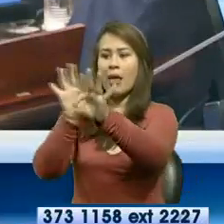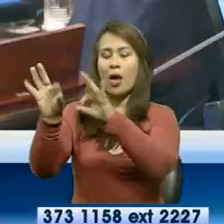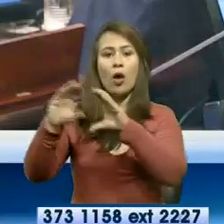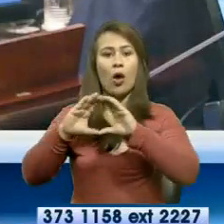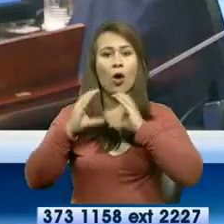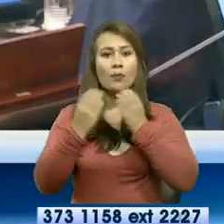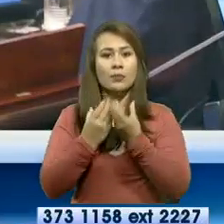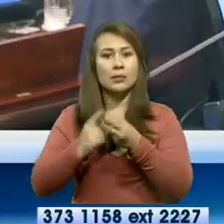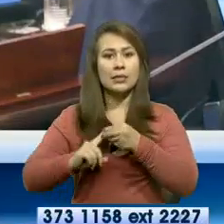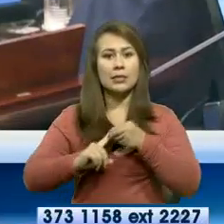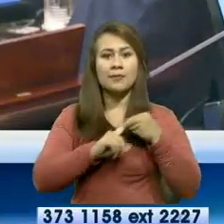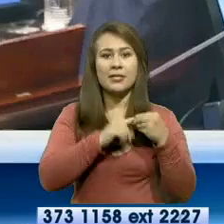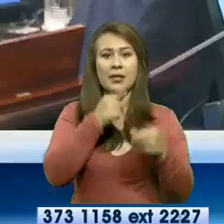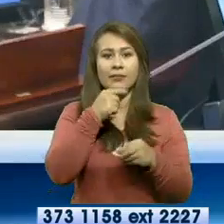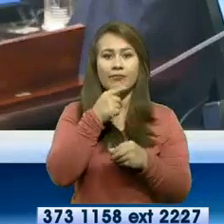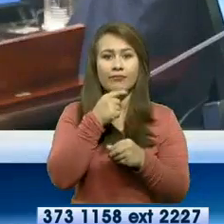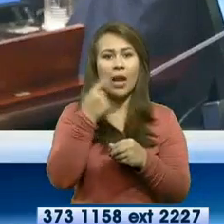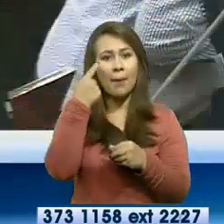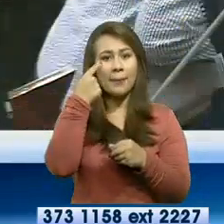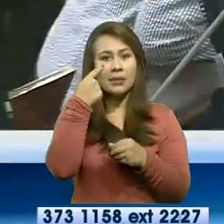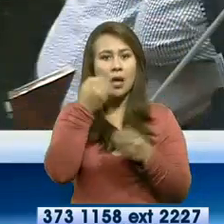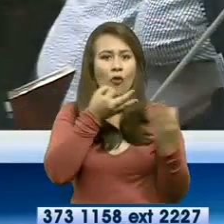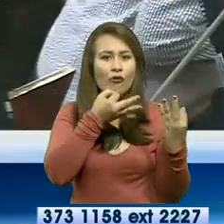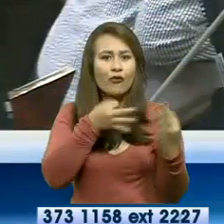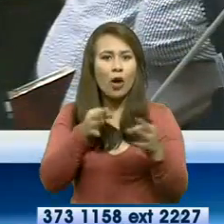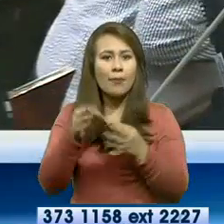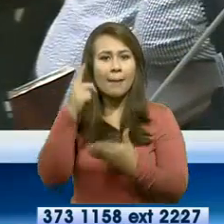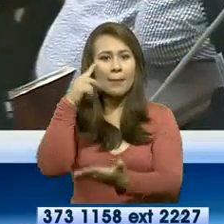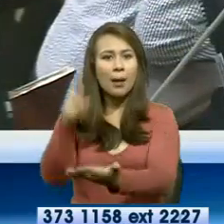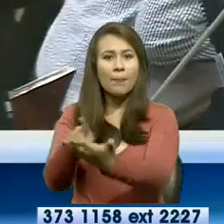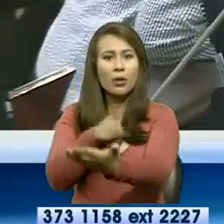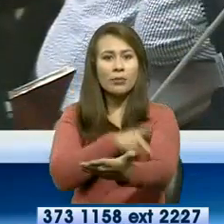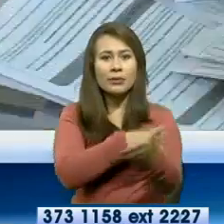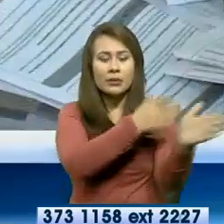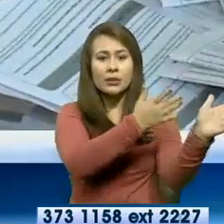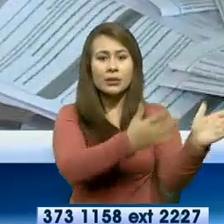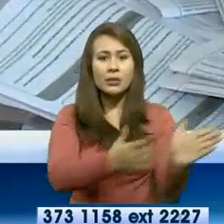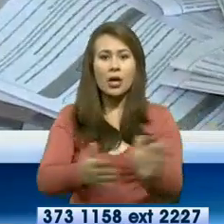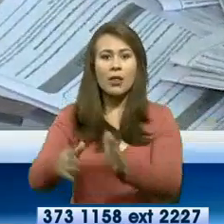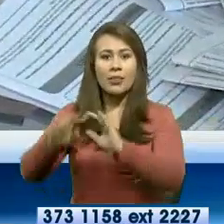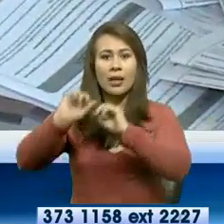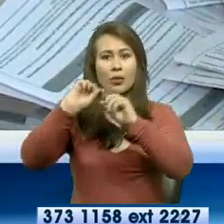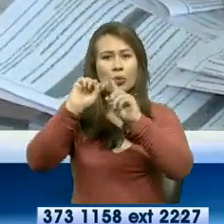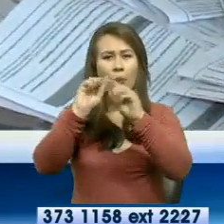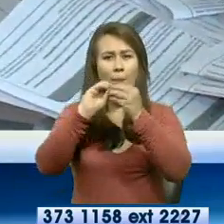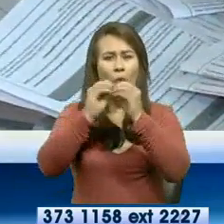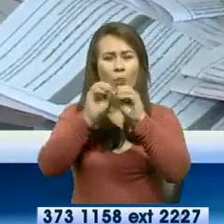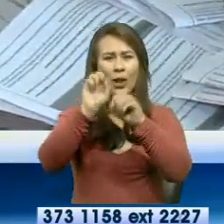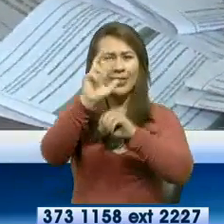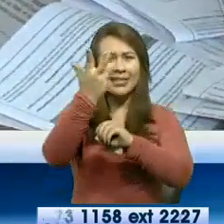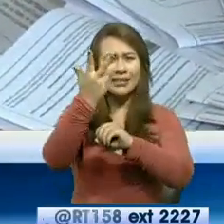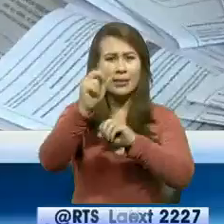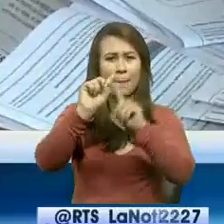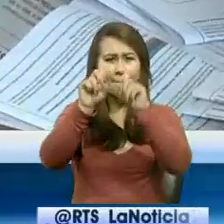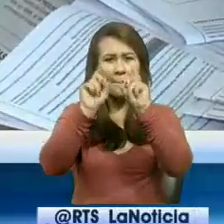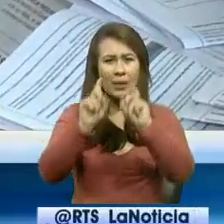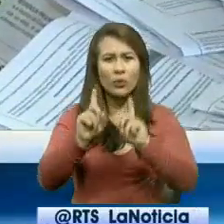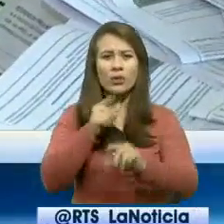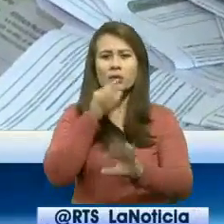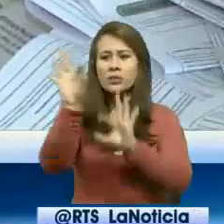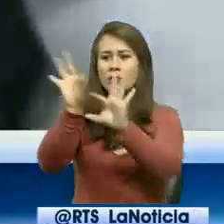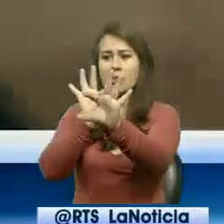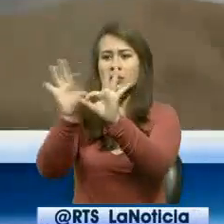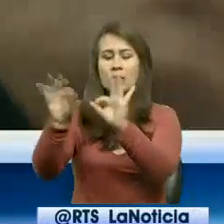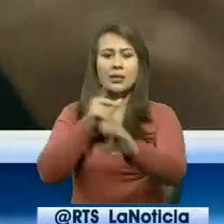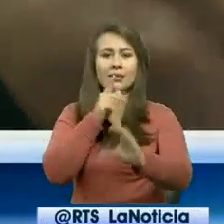especial que instrumentalice los mecanismos a aplicarse sobre la pregunta 3 de la consulta popular, conformación de los miembros del Consejo